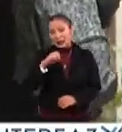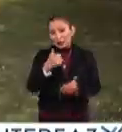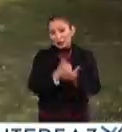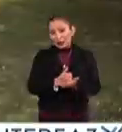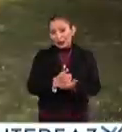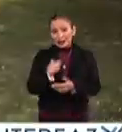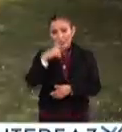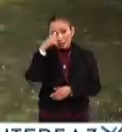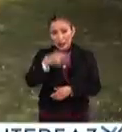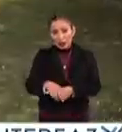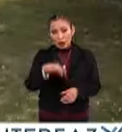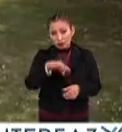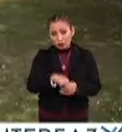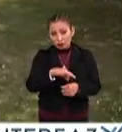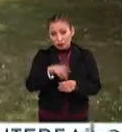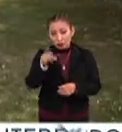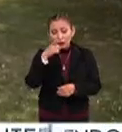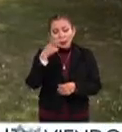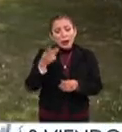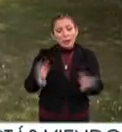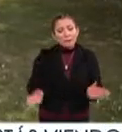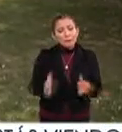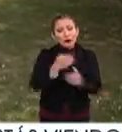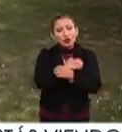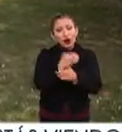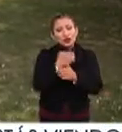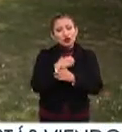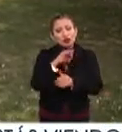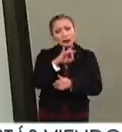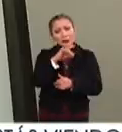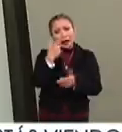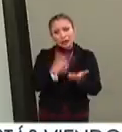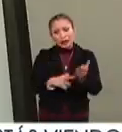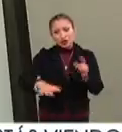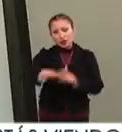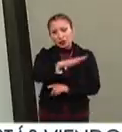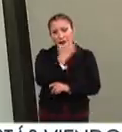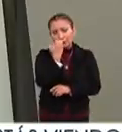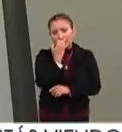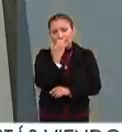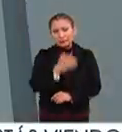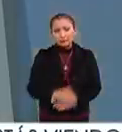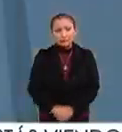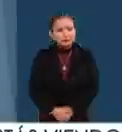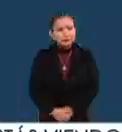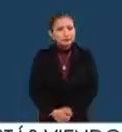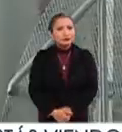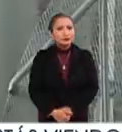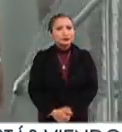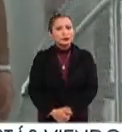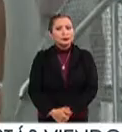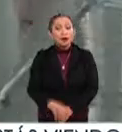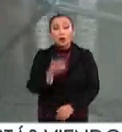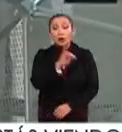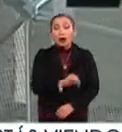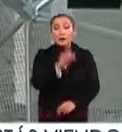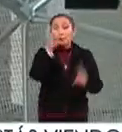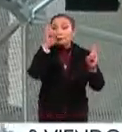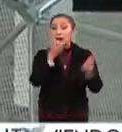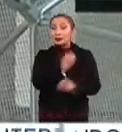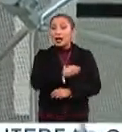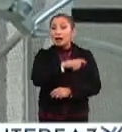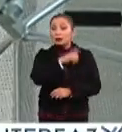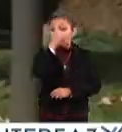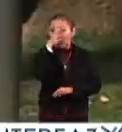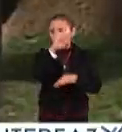Ciudad de México, nos hablará sobre la promoción de la educación cívica en entornos escolares. Es jueves de nuestra sección